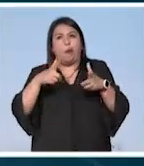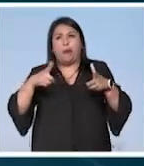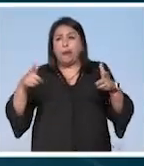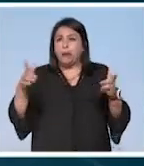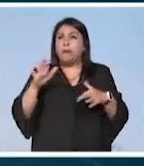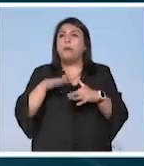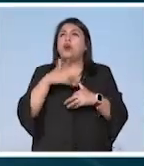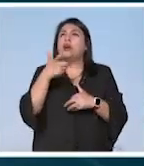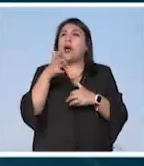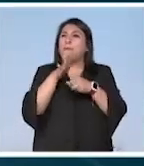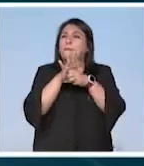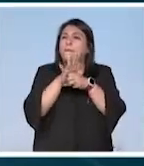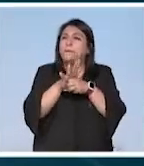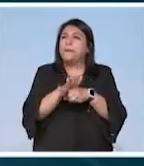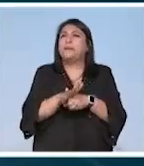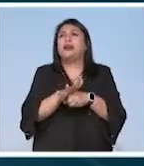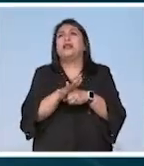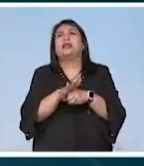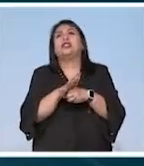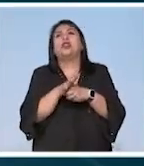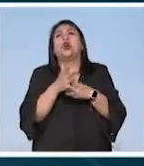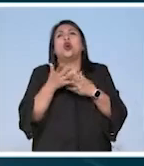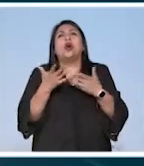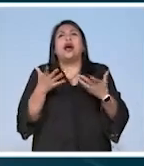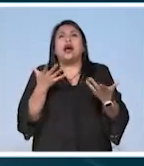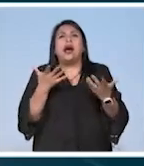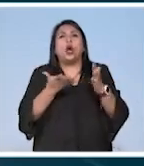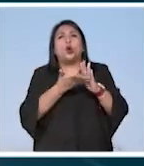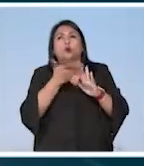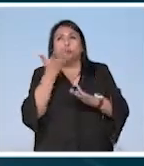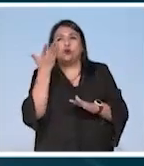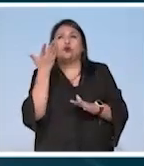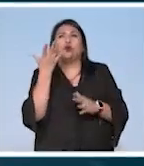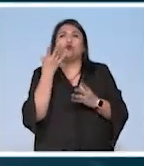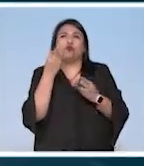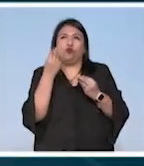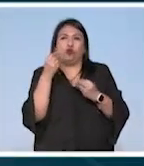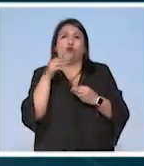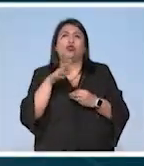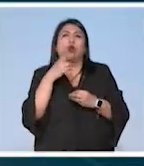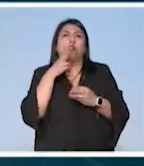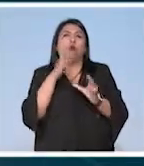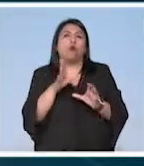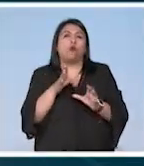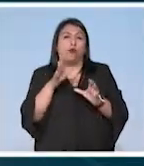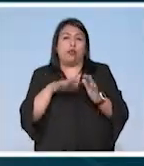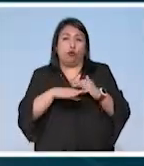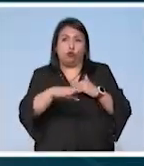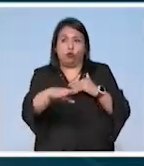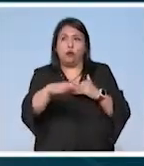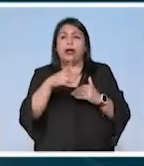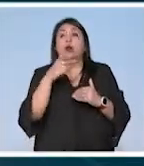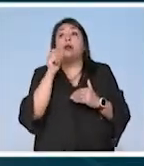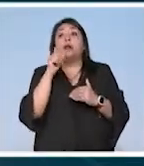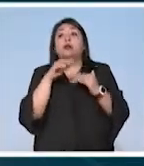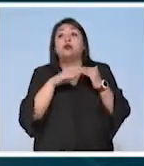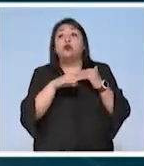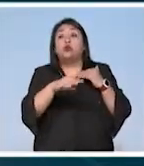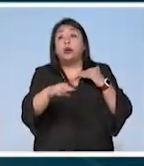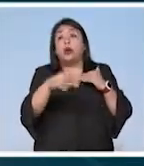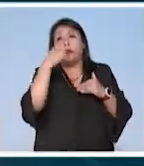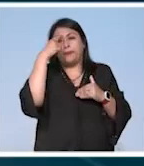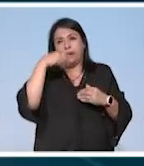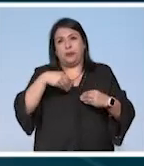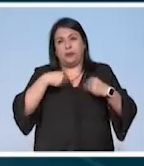porque la presión en el sentido inmobiliario es mucha sobre el suelo de conservación. También el suelo